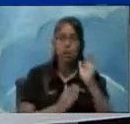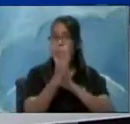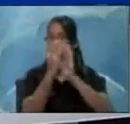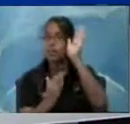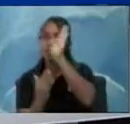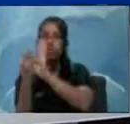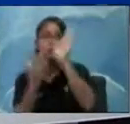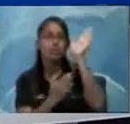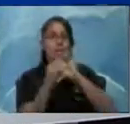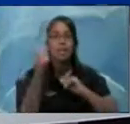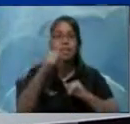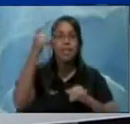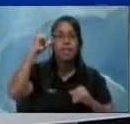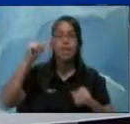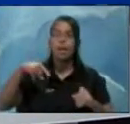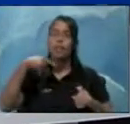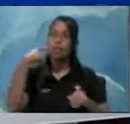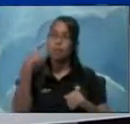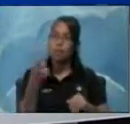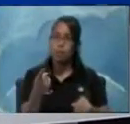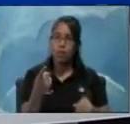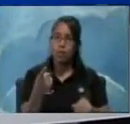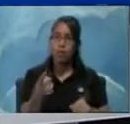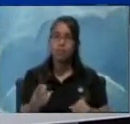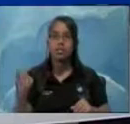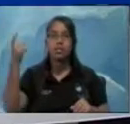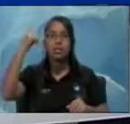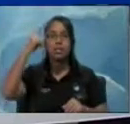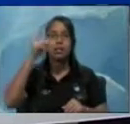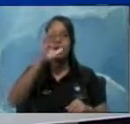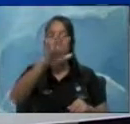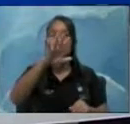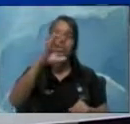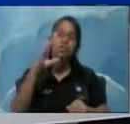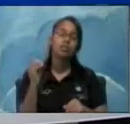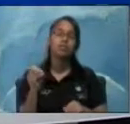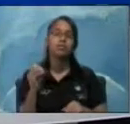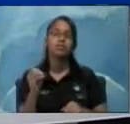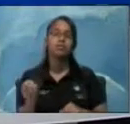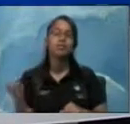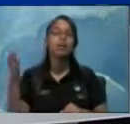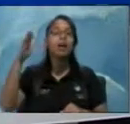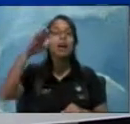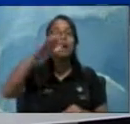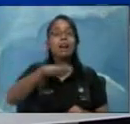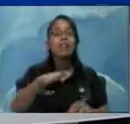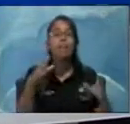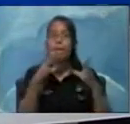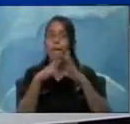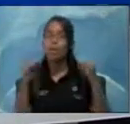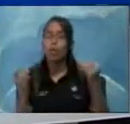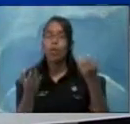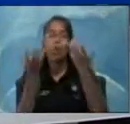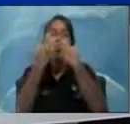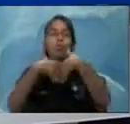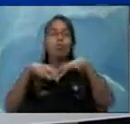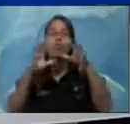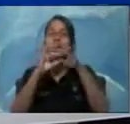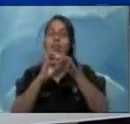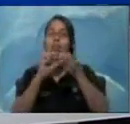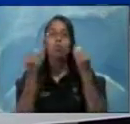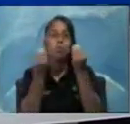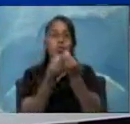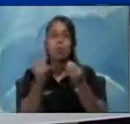días después de su Ascensión día 50 estaban todos unánimes juntos pero ya no